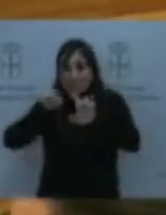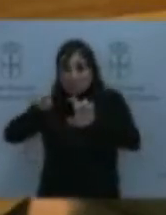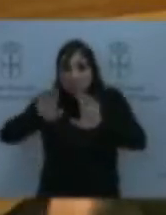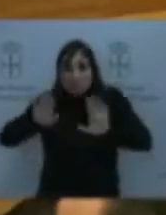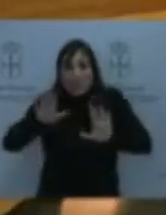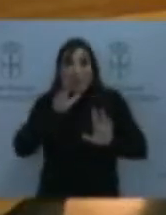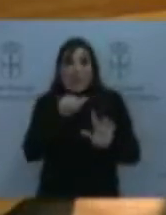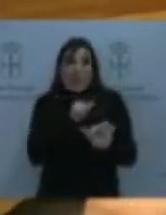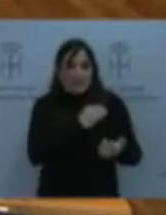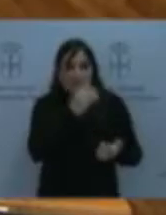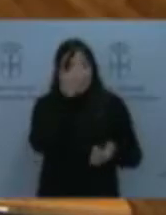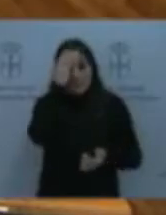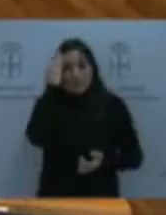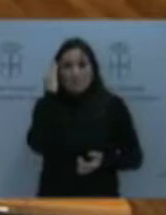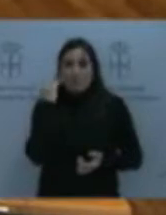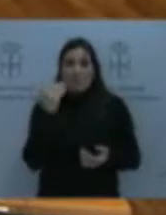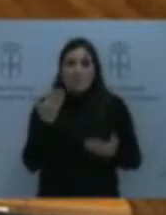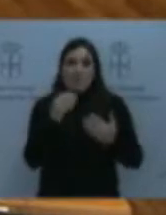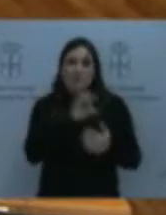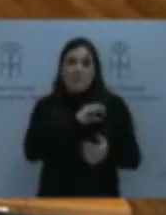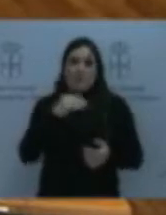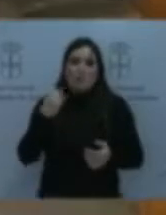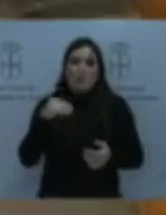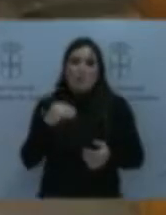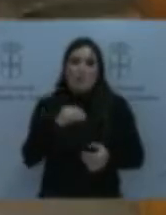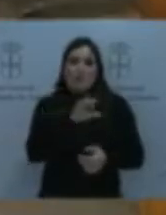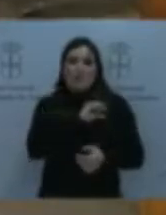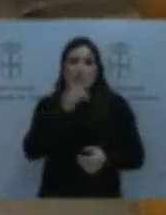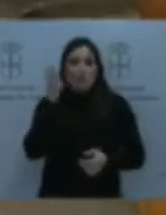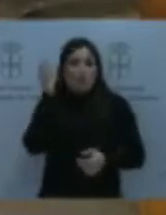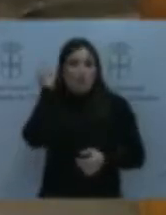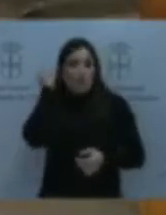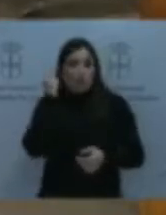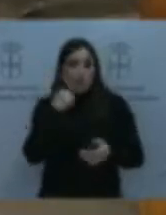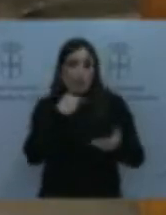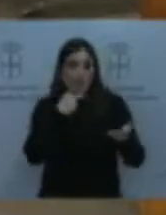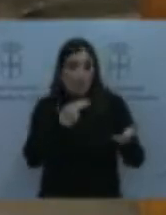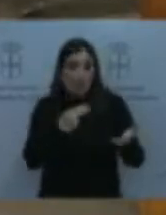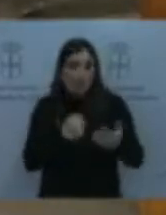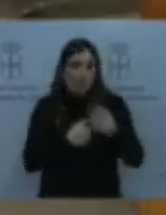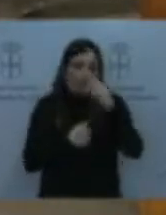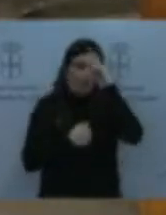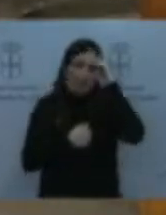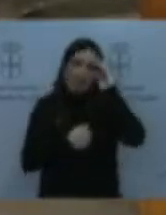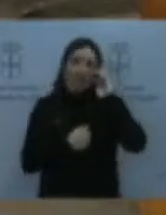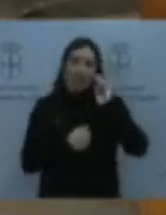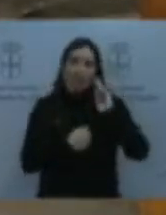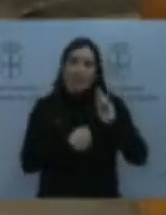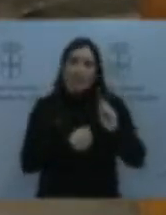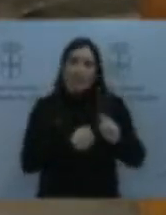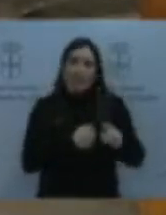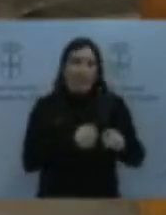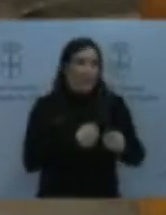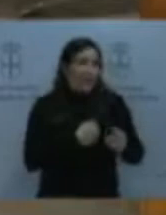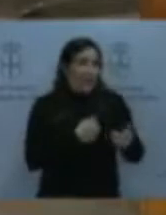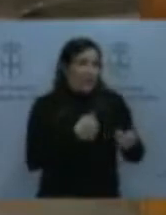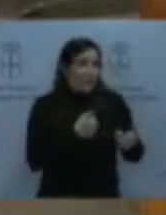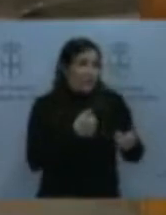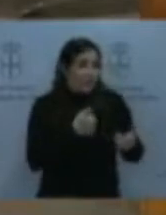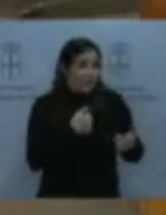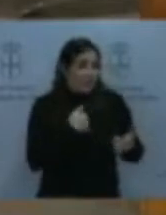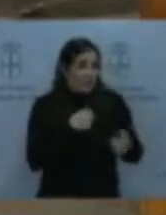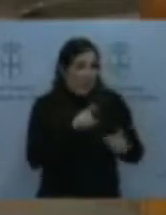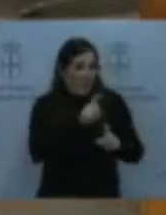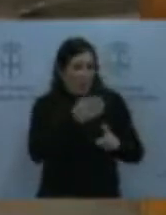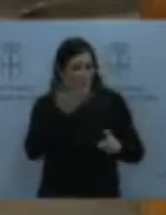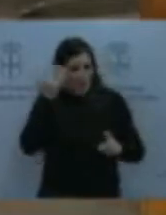refiere en concreto. Bueno, le agradezco que me haya resumido lo que le dije hace dos preguntas, cuando hacíamos un balance sobre las